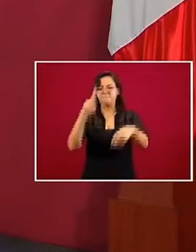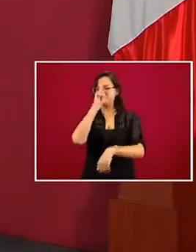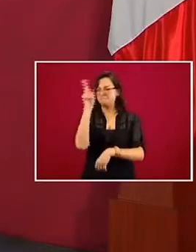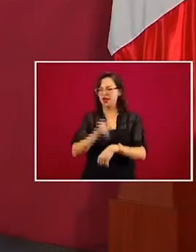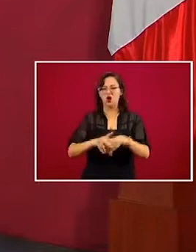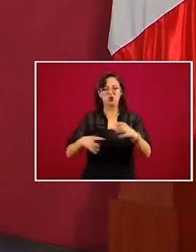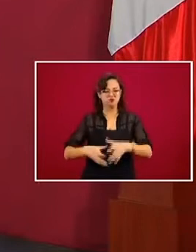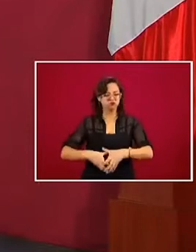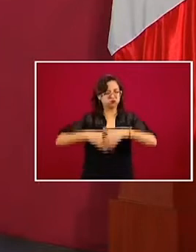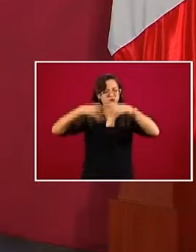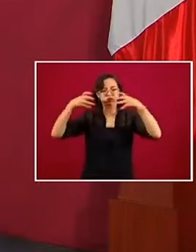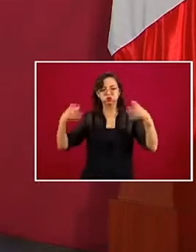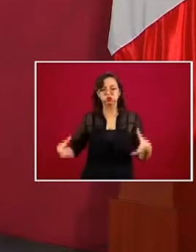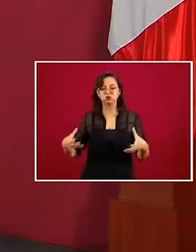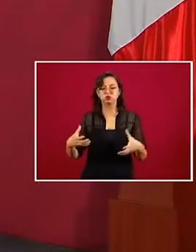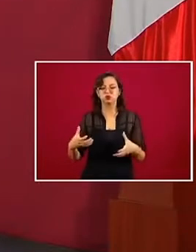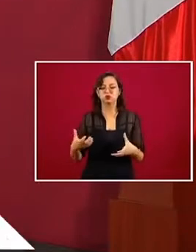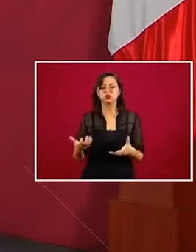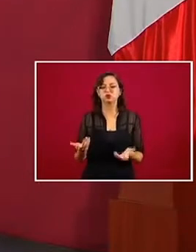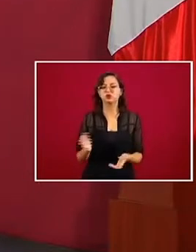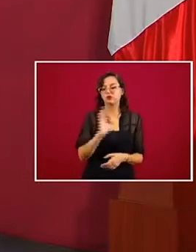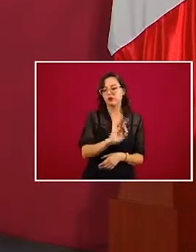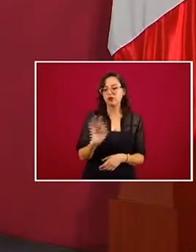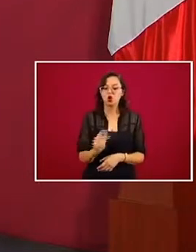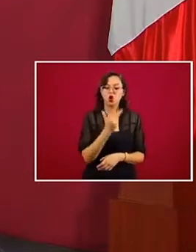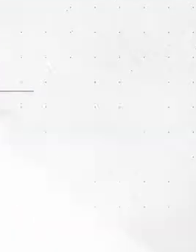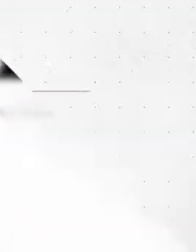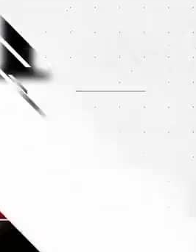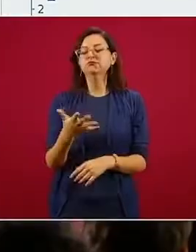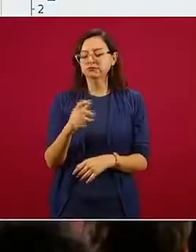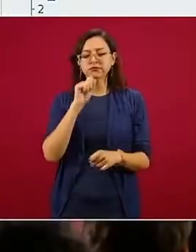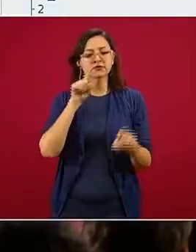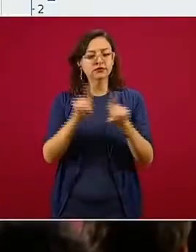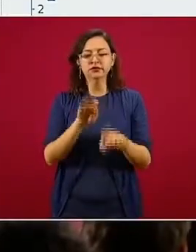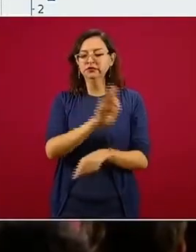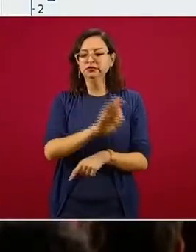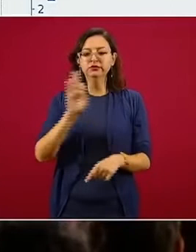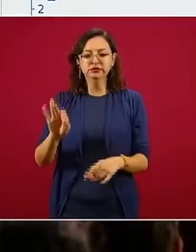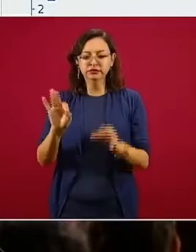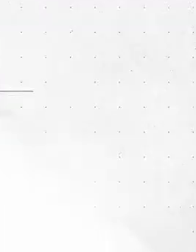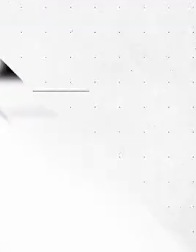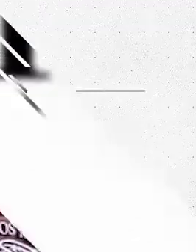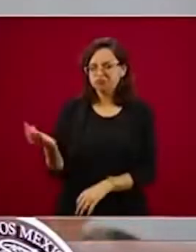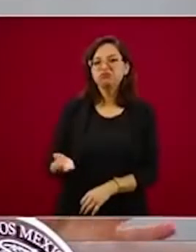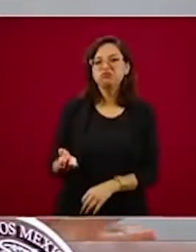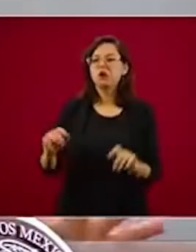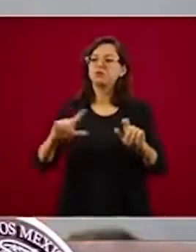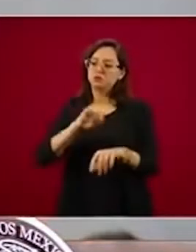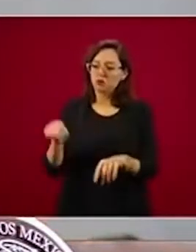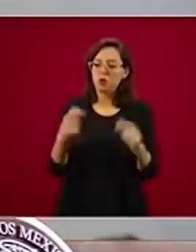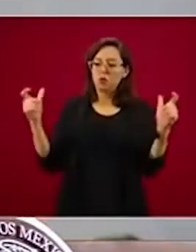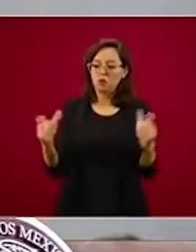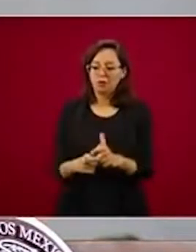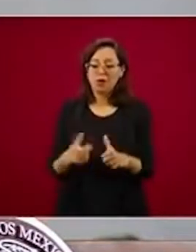epidémica, del ACME, y estas oscilan entre el 8 y el 10 de mayo, si fuéramos muy puntuales, el 6 de mayo. Pero no